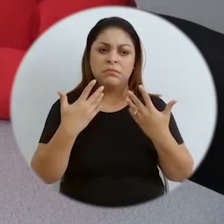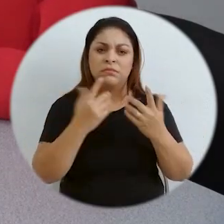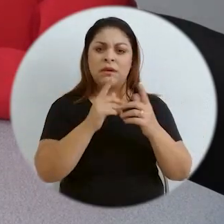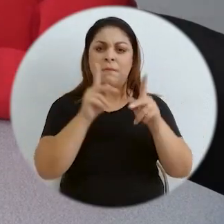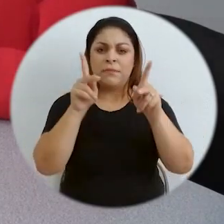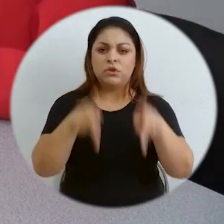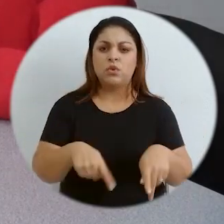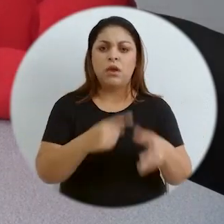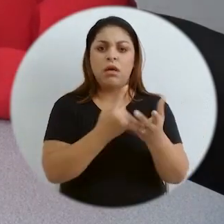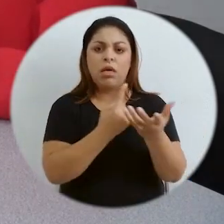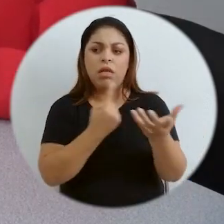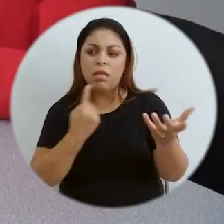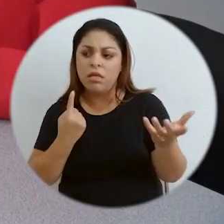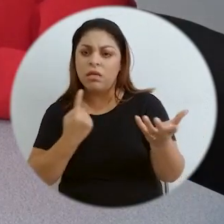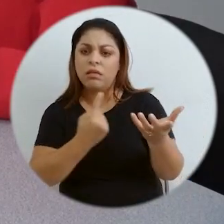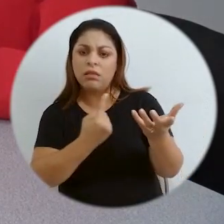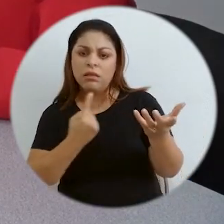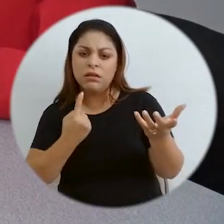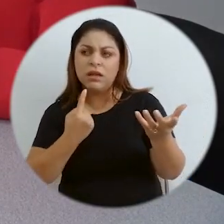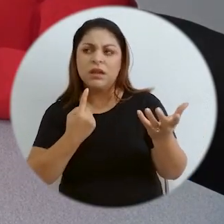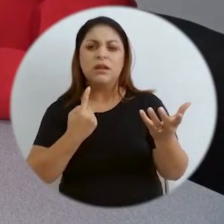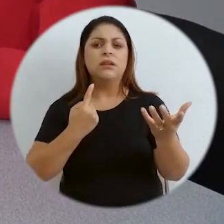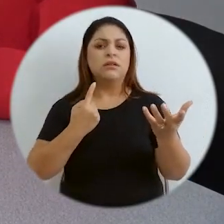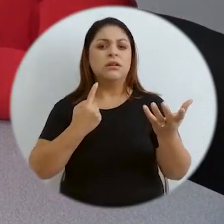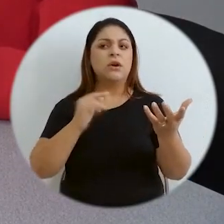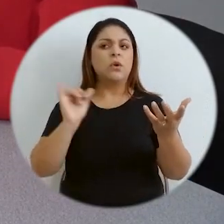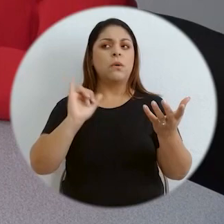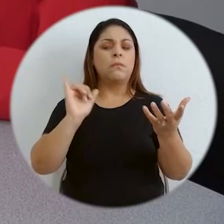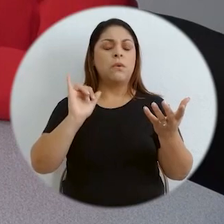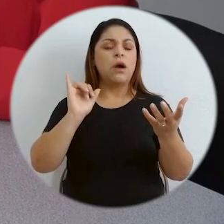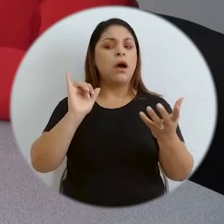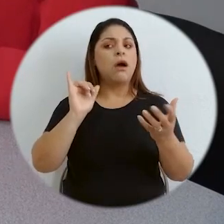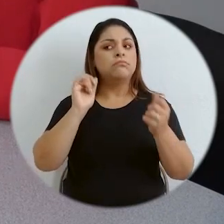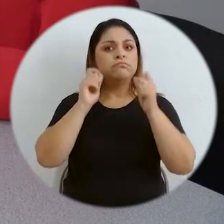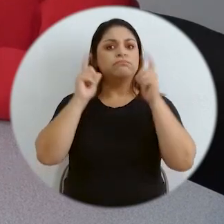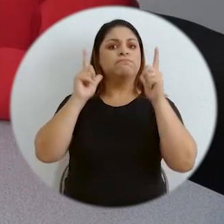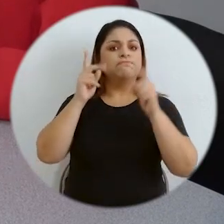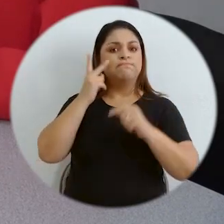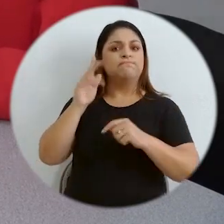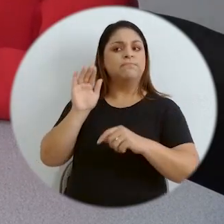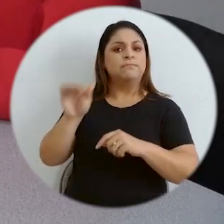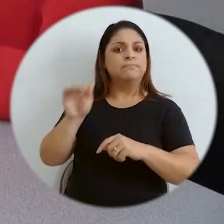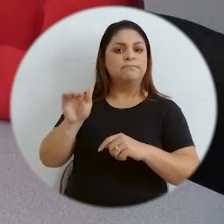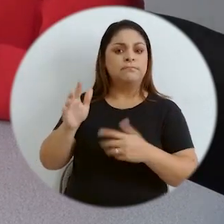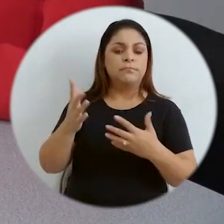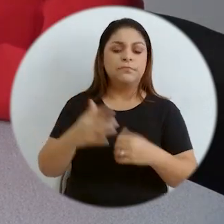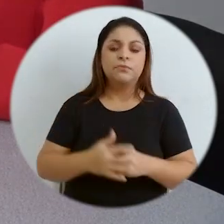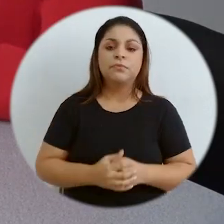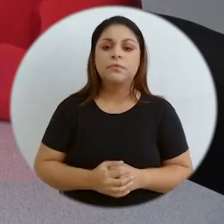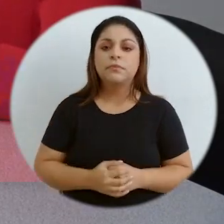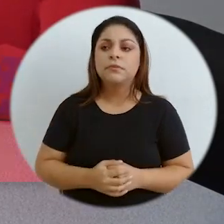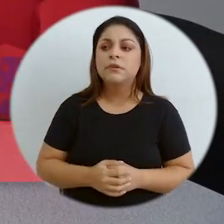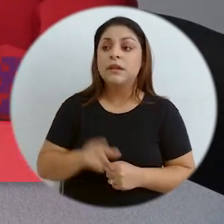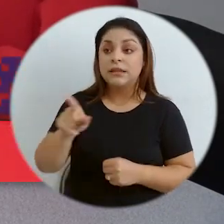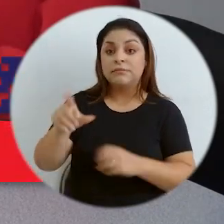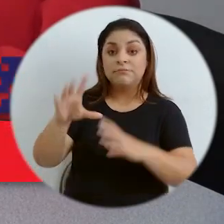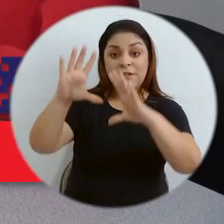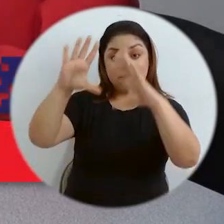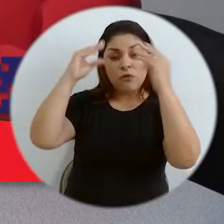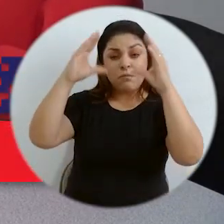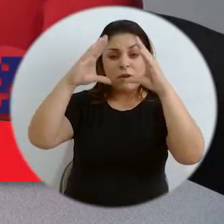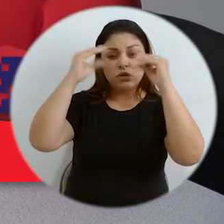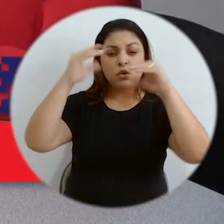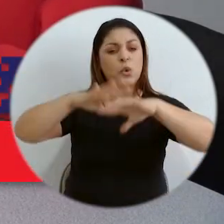aislar, ahí podríamos, ¿verdad?, como encender las alertas. Katy, si hablamos un poquito de